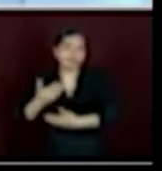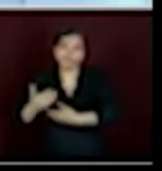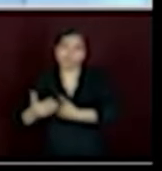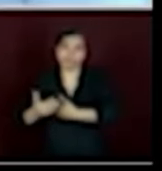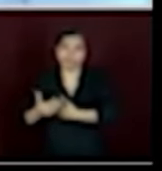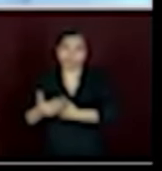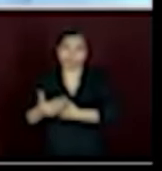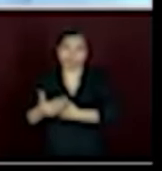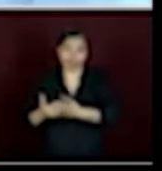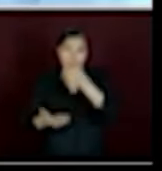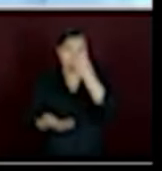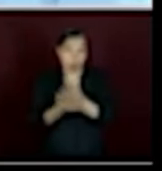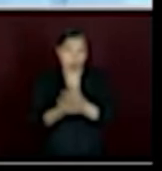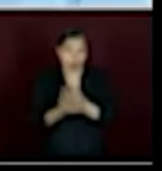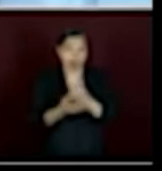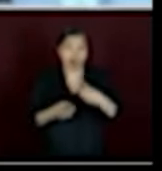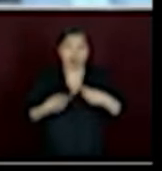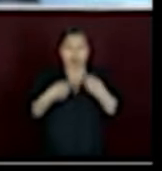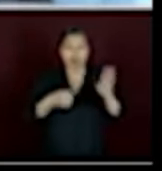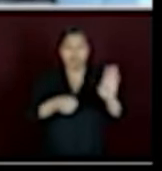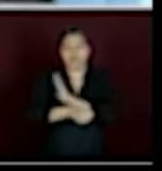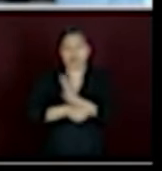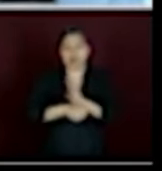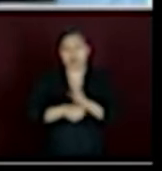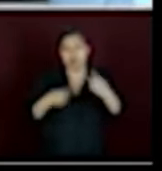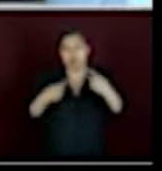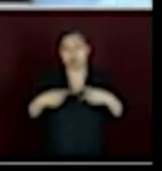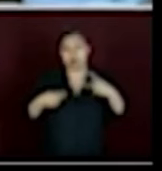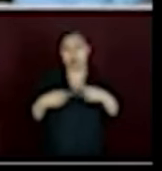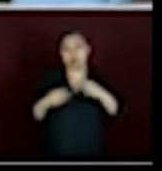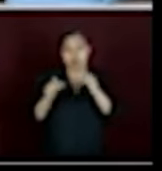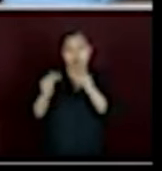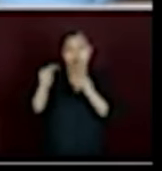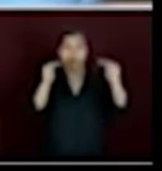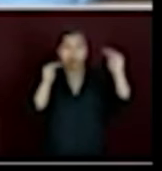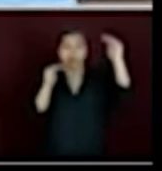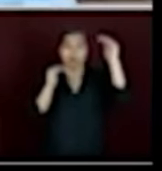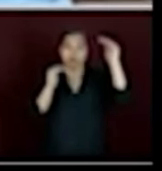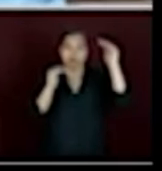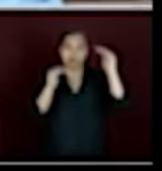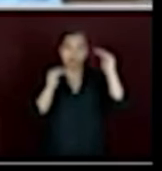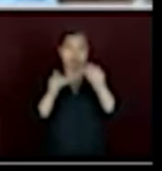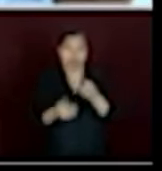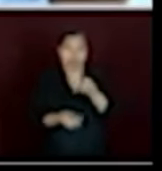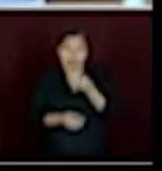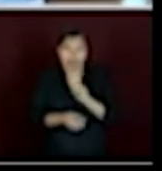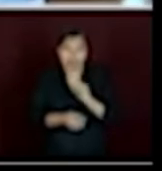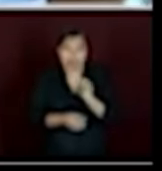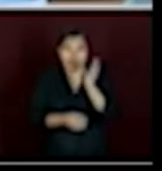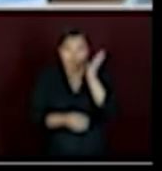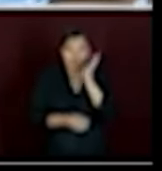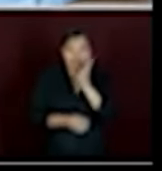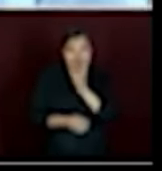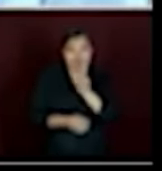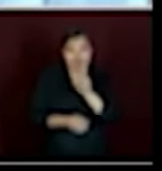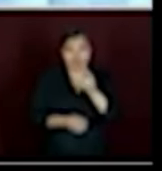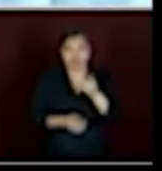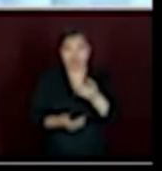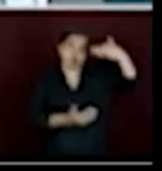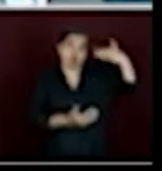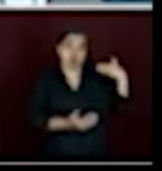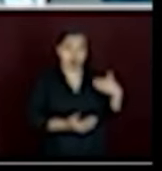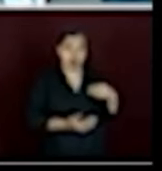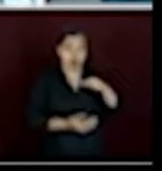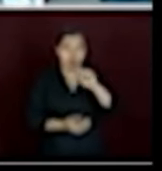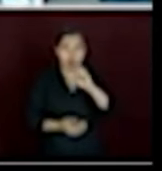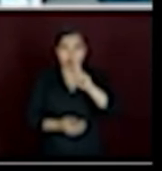decir, construir el segundo piso de la cuarta transformación con las características propias del gobierno